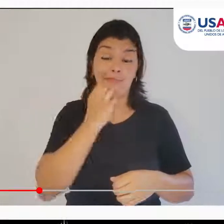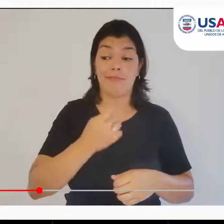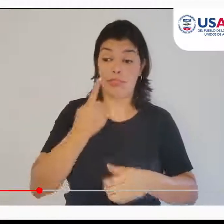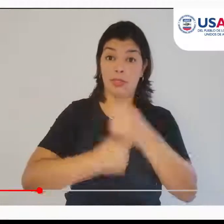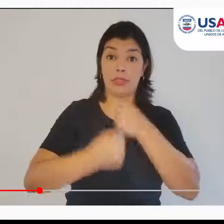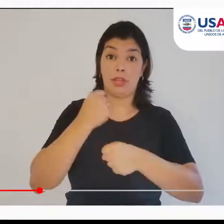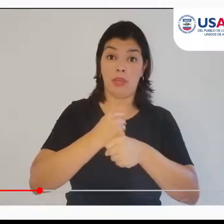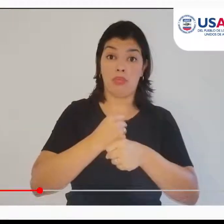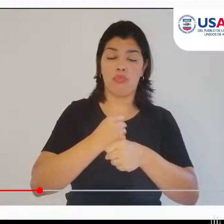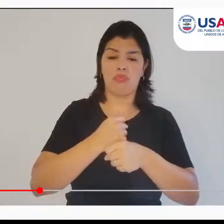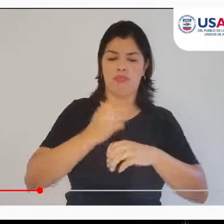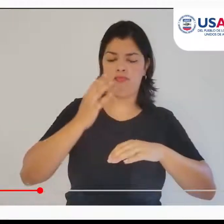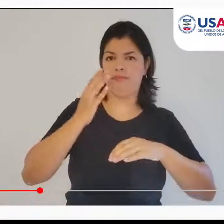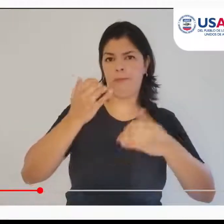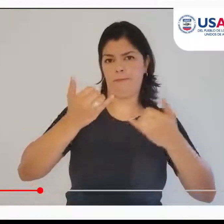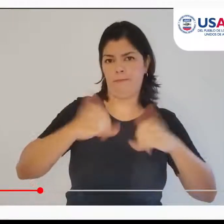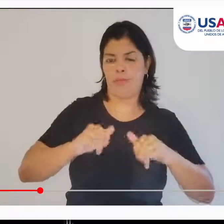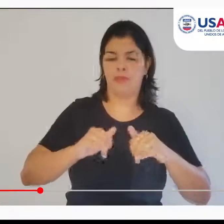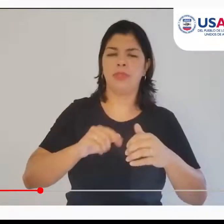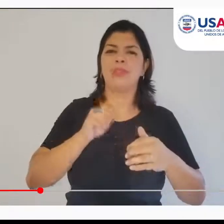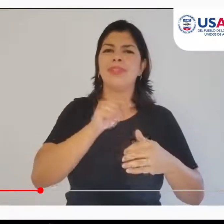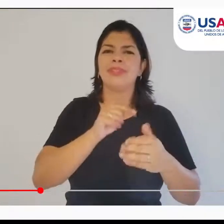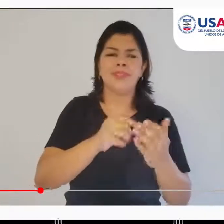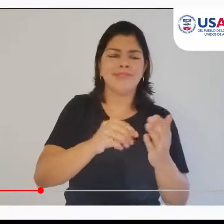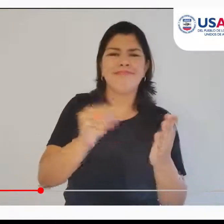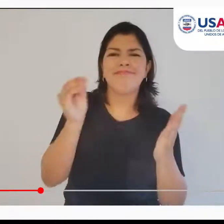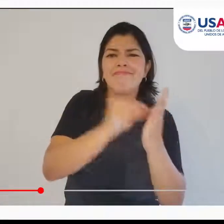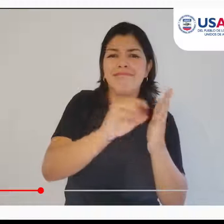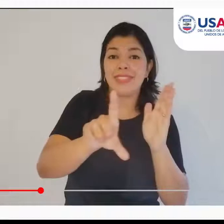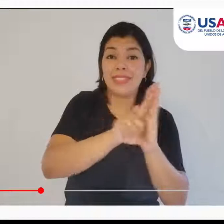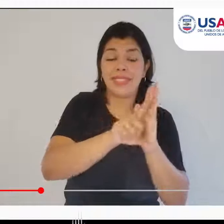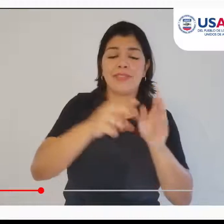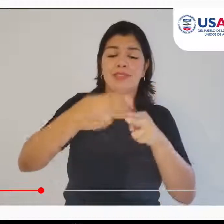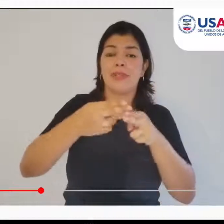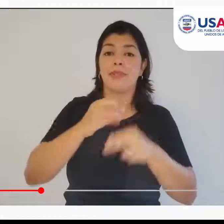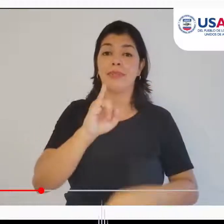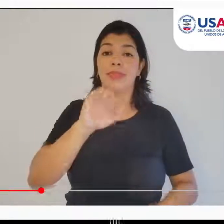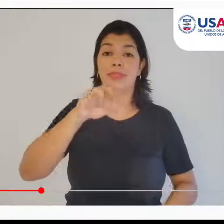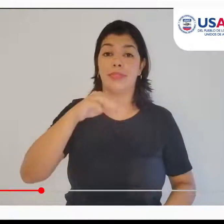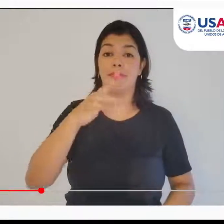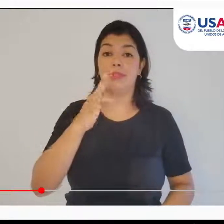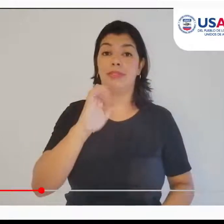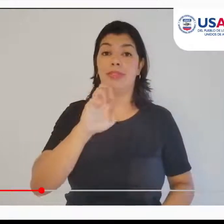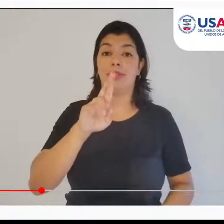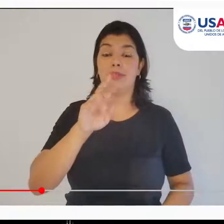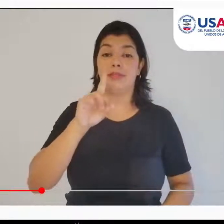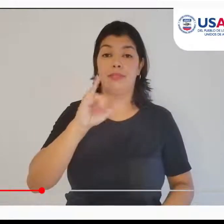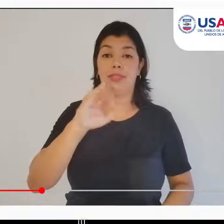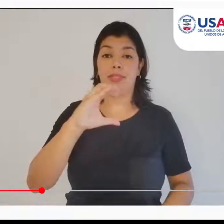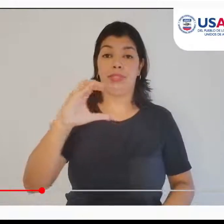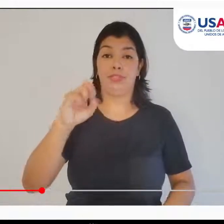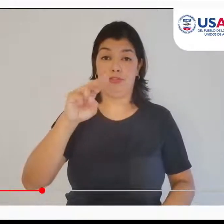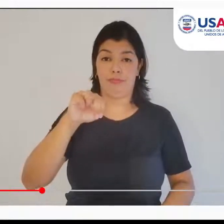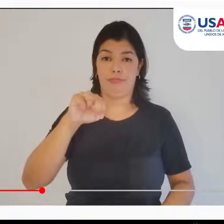figura jurídica que se llama la interdicción judicial. La interdicción judicial se entendía como